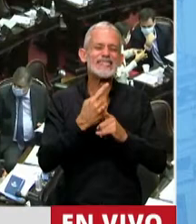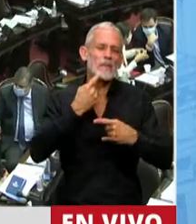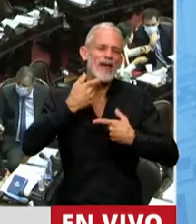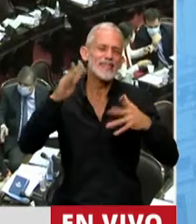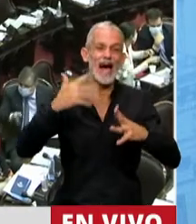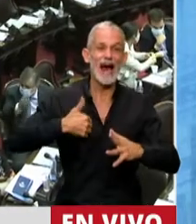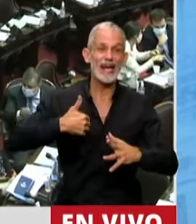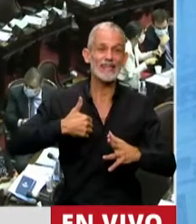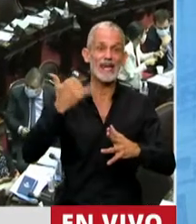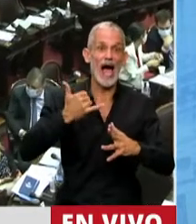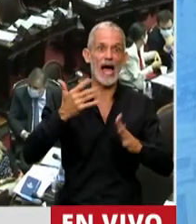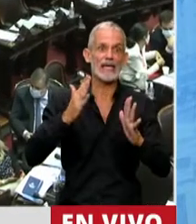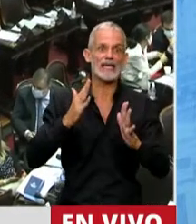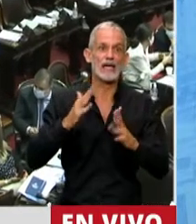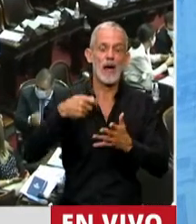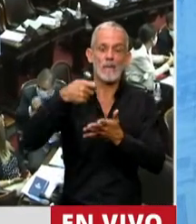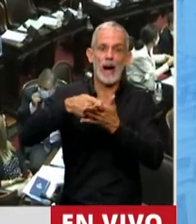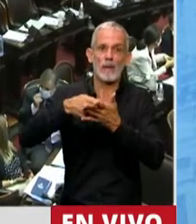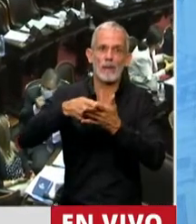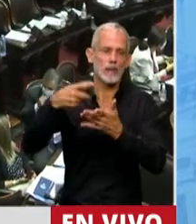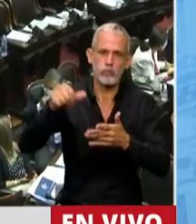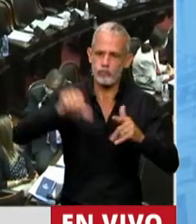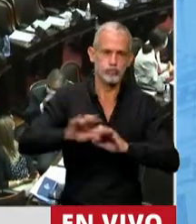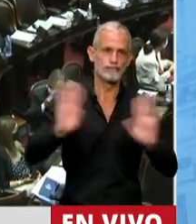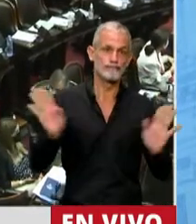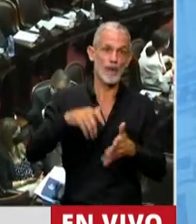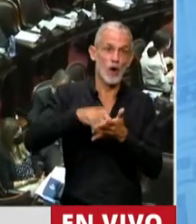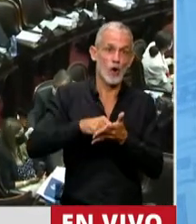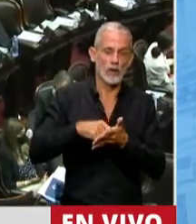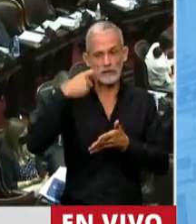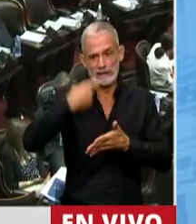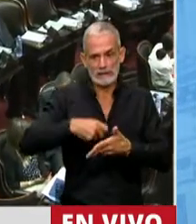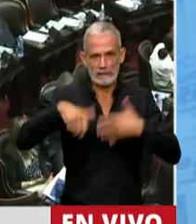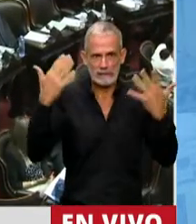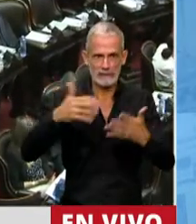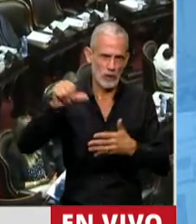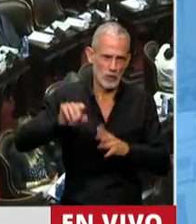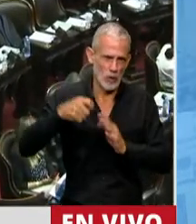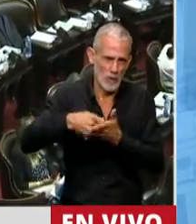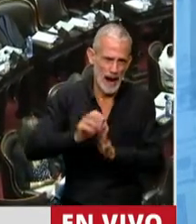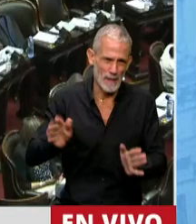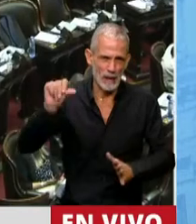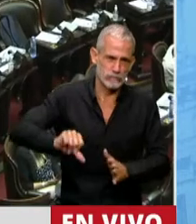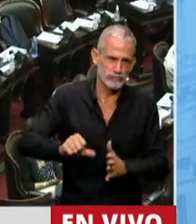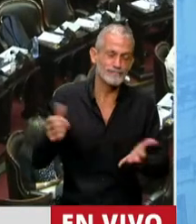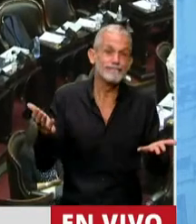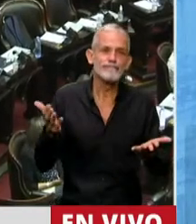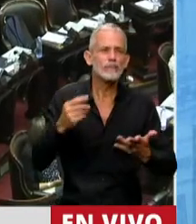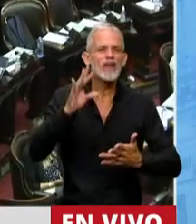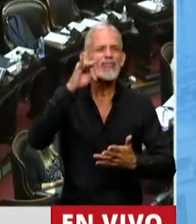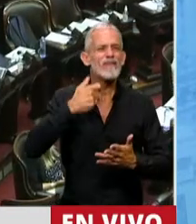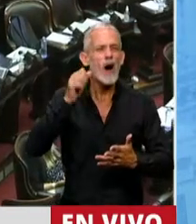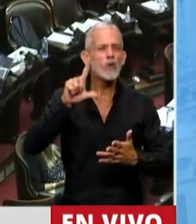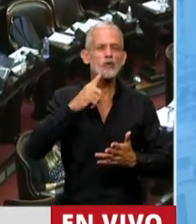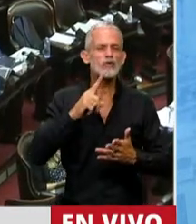plantear que la Argentina tiene una tendencia al default permanente, ¿no? A incumplir los contratos, como si fuera una suerte de pulsión. Cuando en realidad el default no